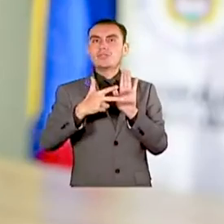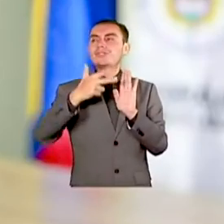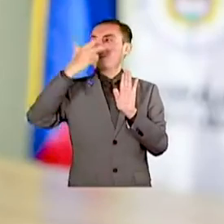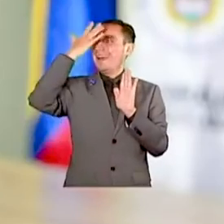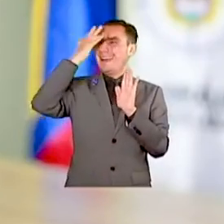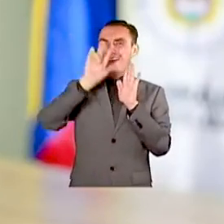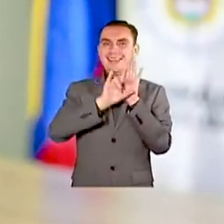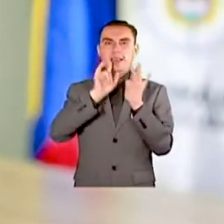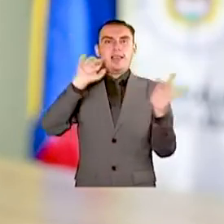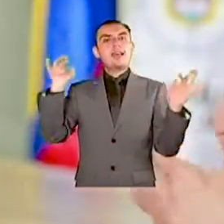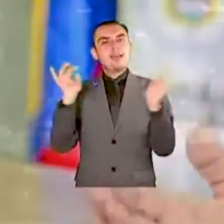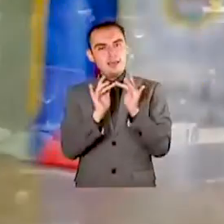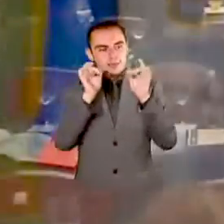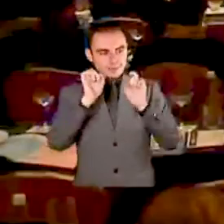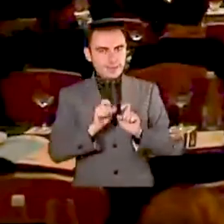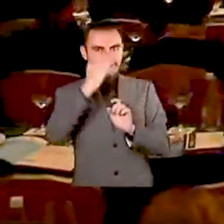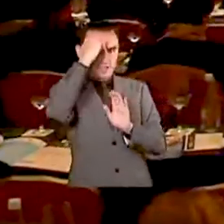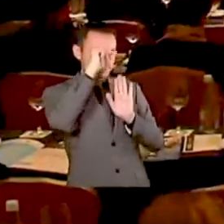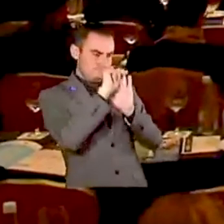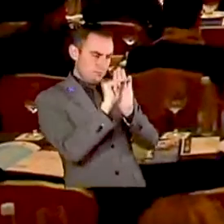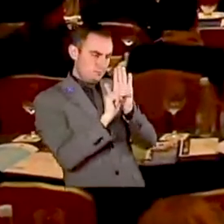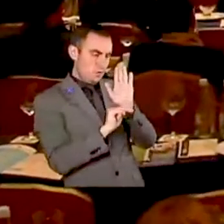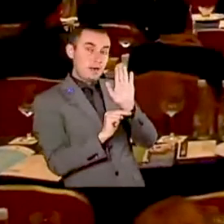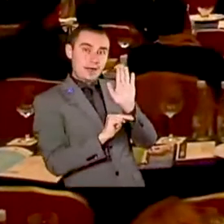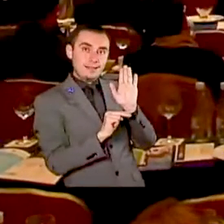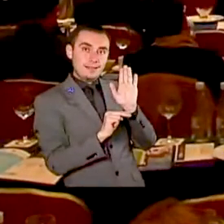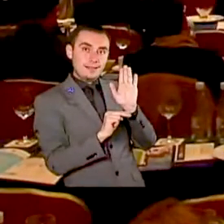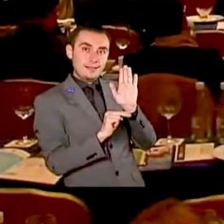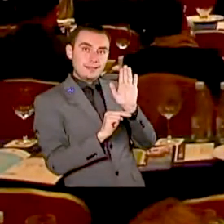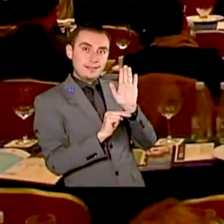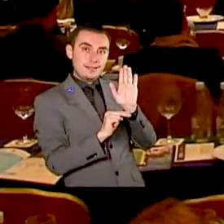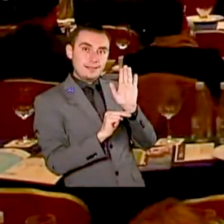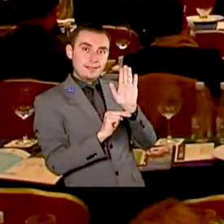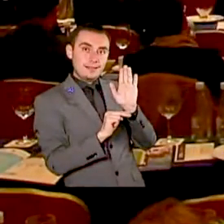y la ley, también de la reglamentación que emiten las